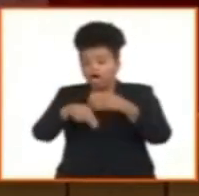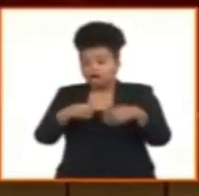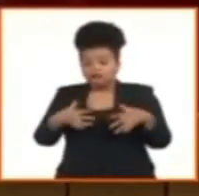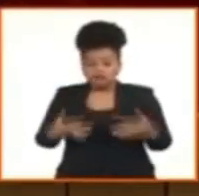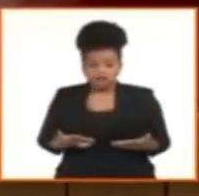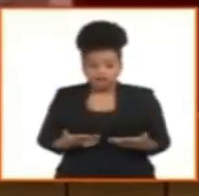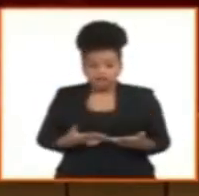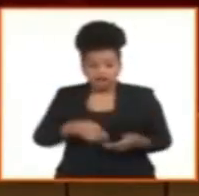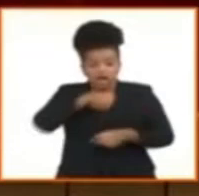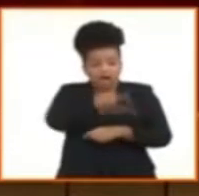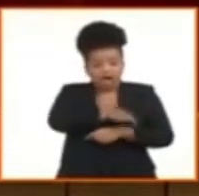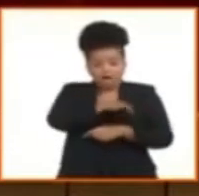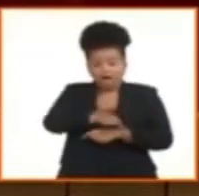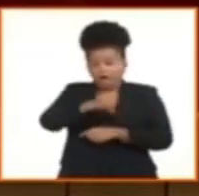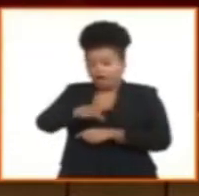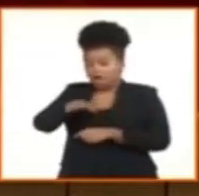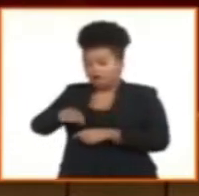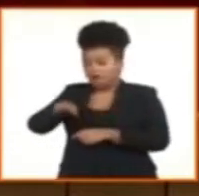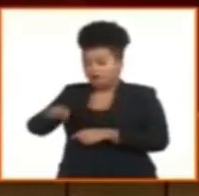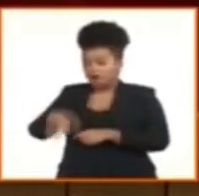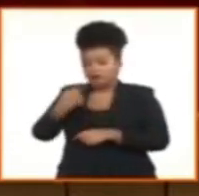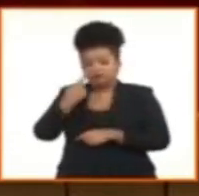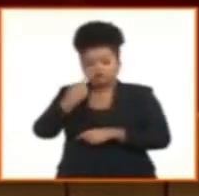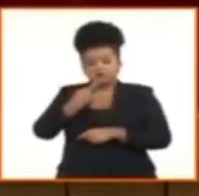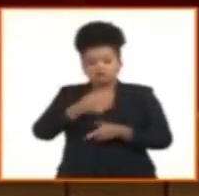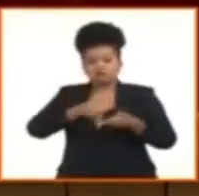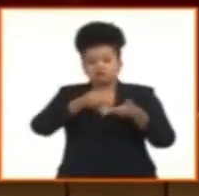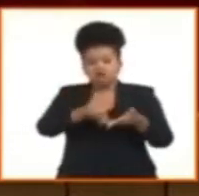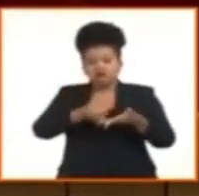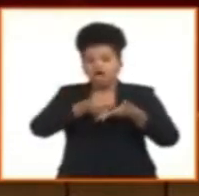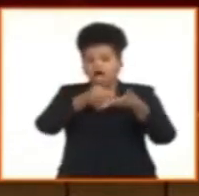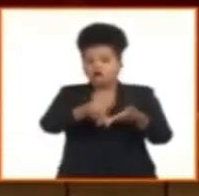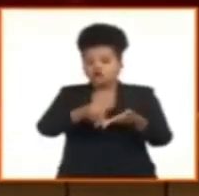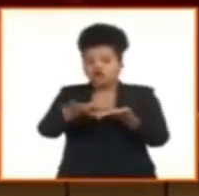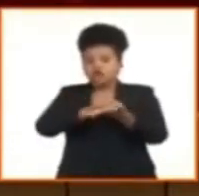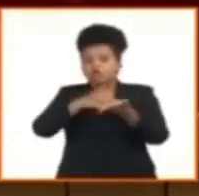cama por cama, paciente por paciente, a dar rehabilitación para que nadie muriera.